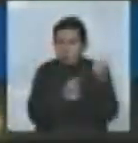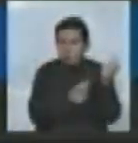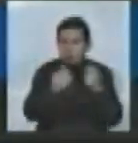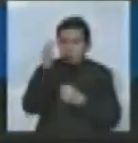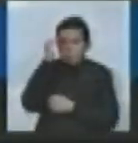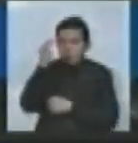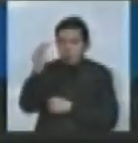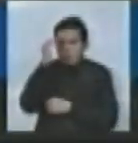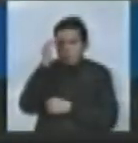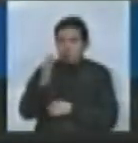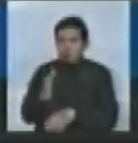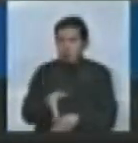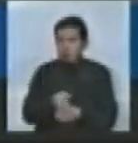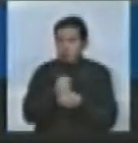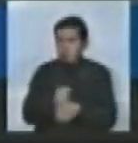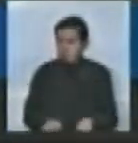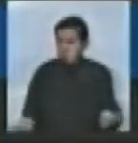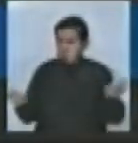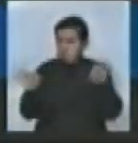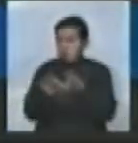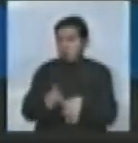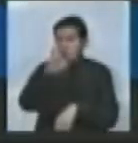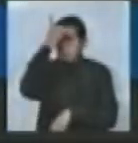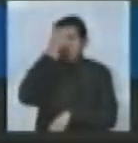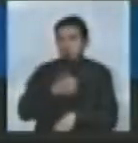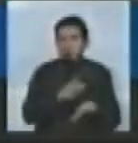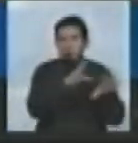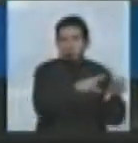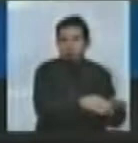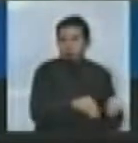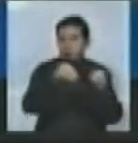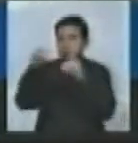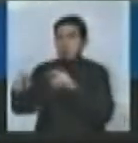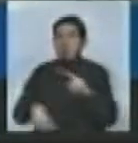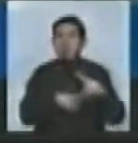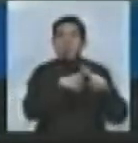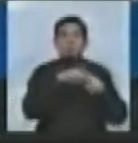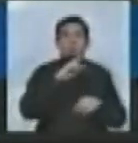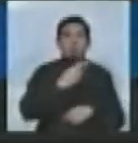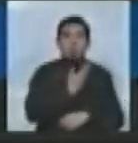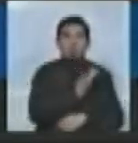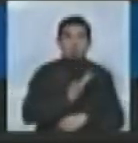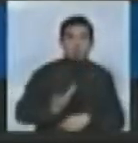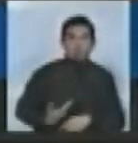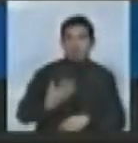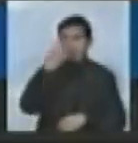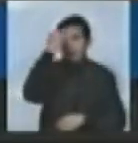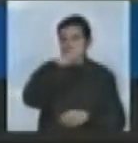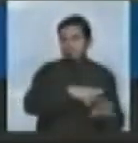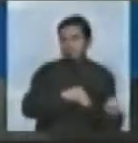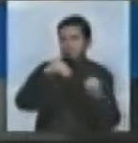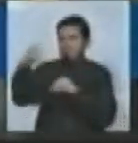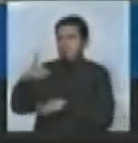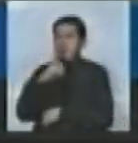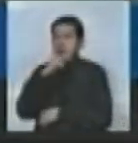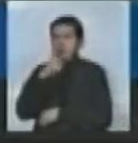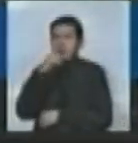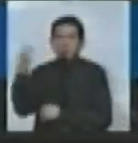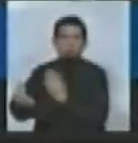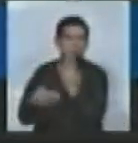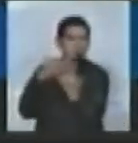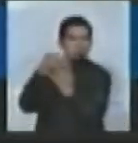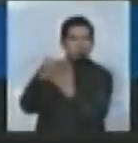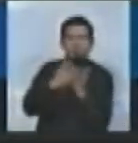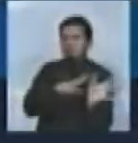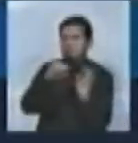policial y por razones de seguridad decidió trasladar al ex vicepresidente Jorge Glass al Centro de Rehabilitación Social de